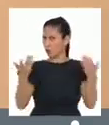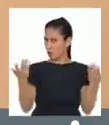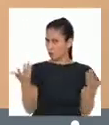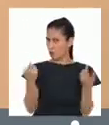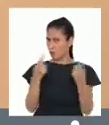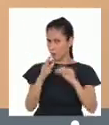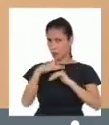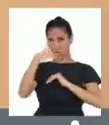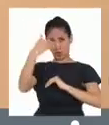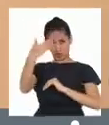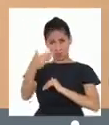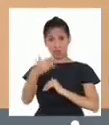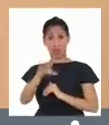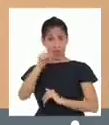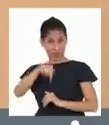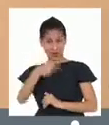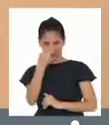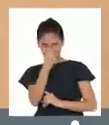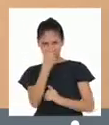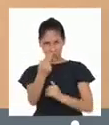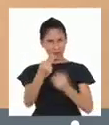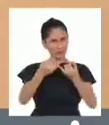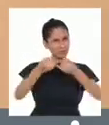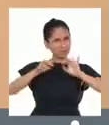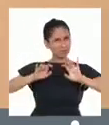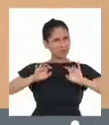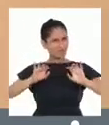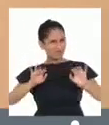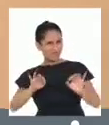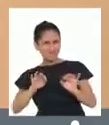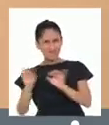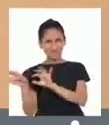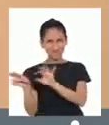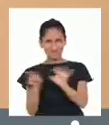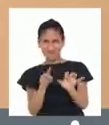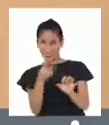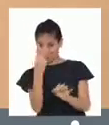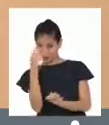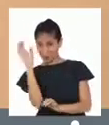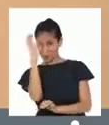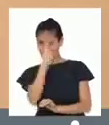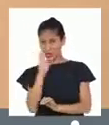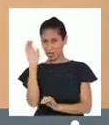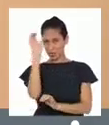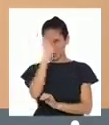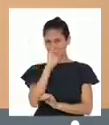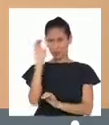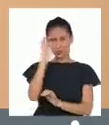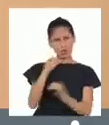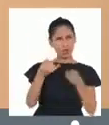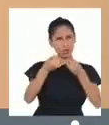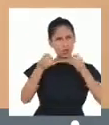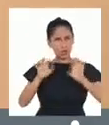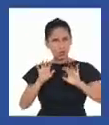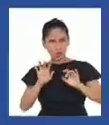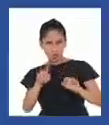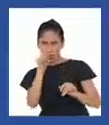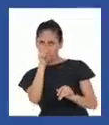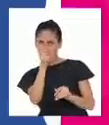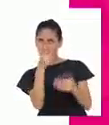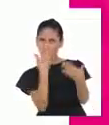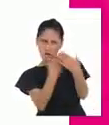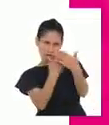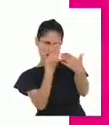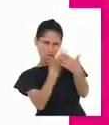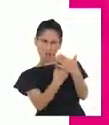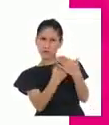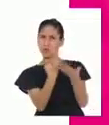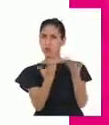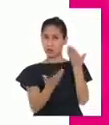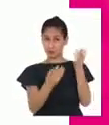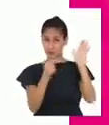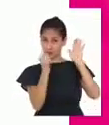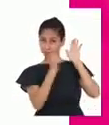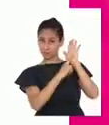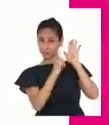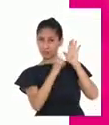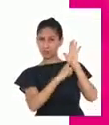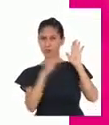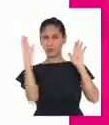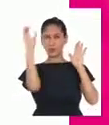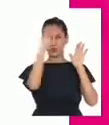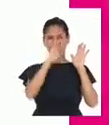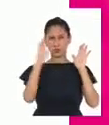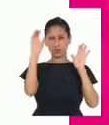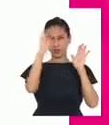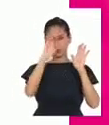a Gugliana. Ayúdanos buscando un documento que lo compruebe. Buscando. Este